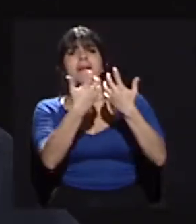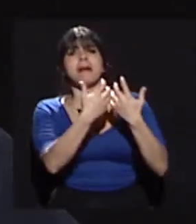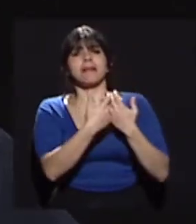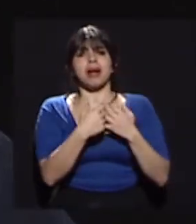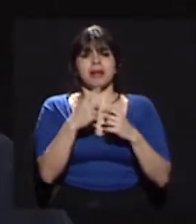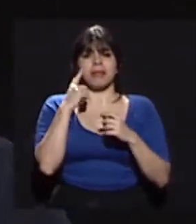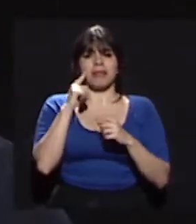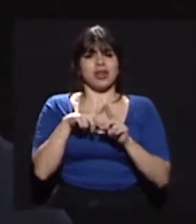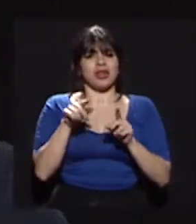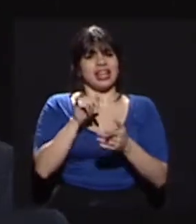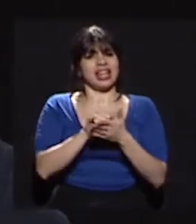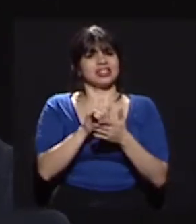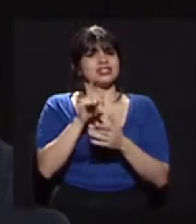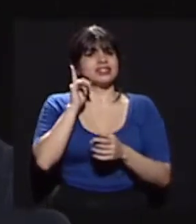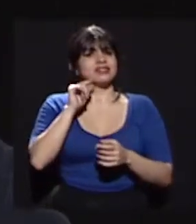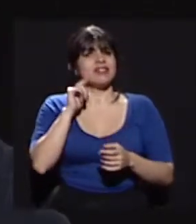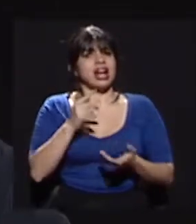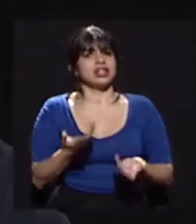absolutamente falso